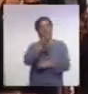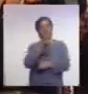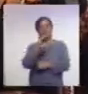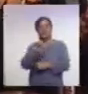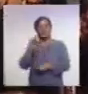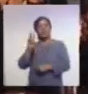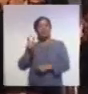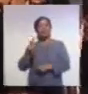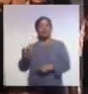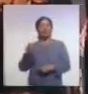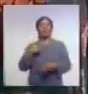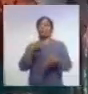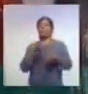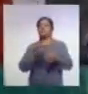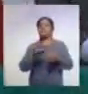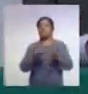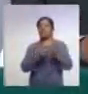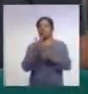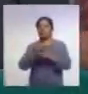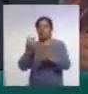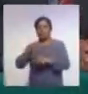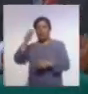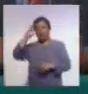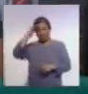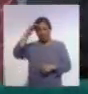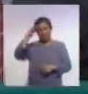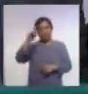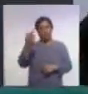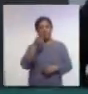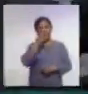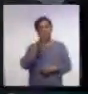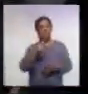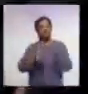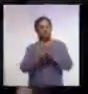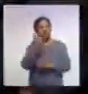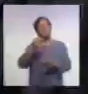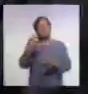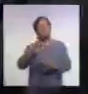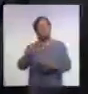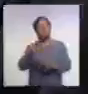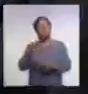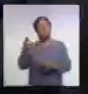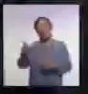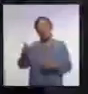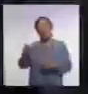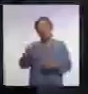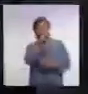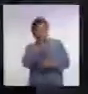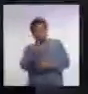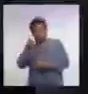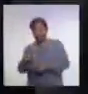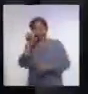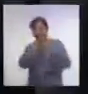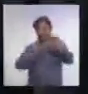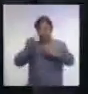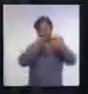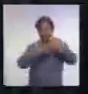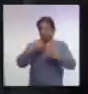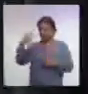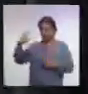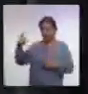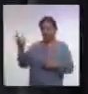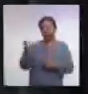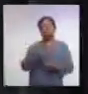explicó que los nuevos oficiales lograron sus nombramientos tras someterse a una evaluación por parte de especialistas del Registro Nacional de Población,